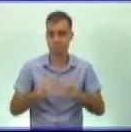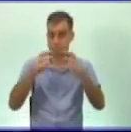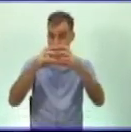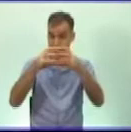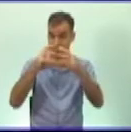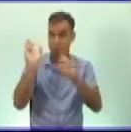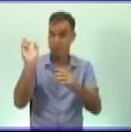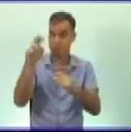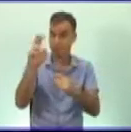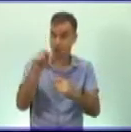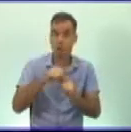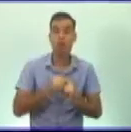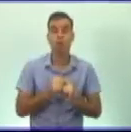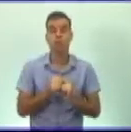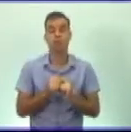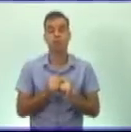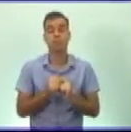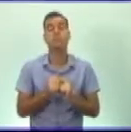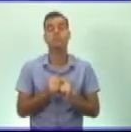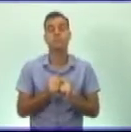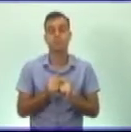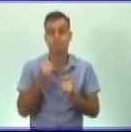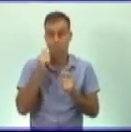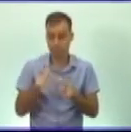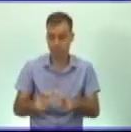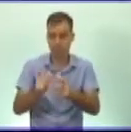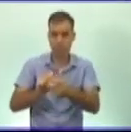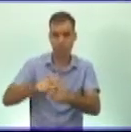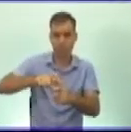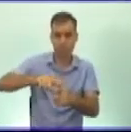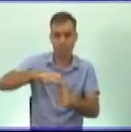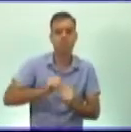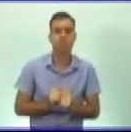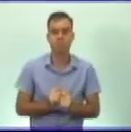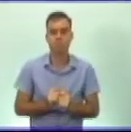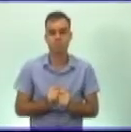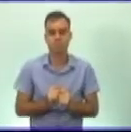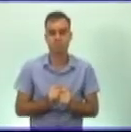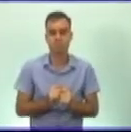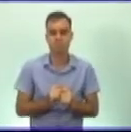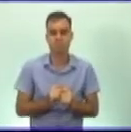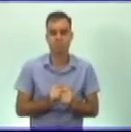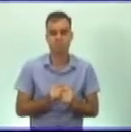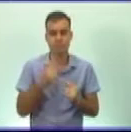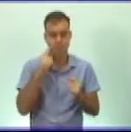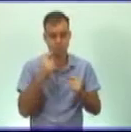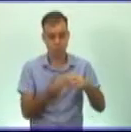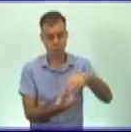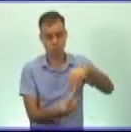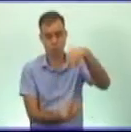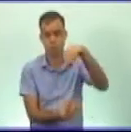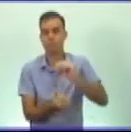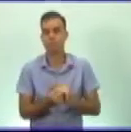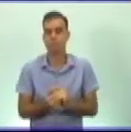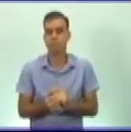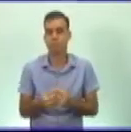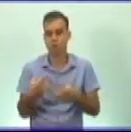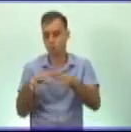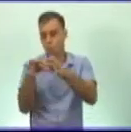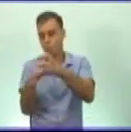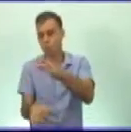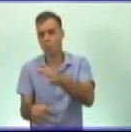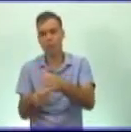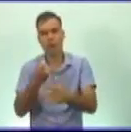lata de conservas, un pino que tiene forma de cono, un barquillo. Y así podemos